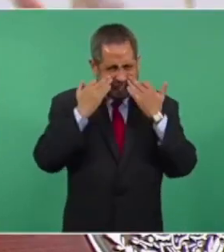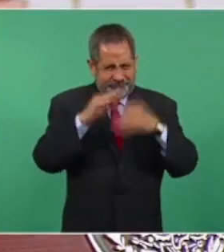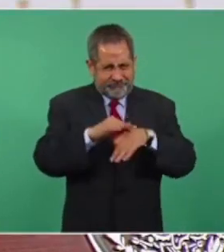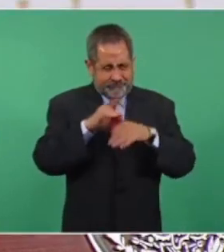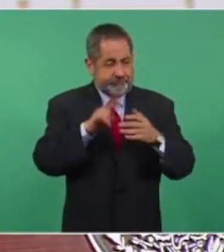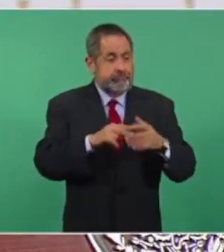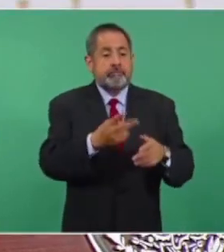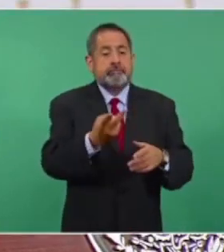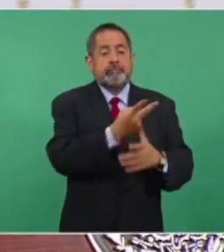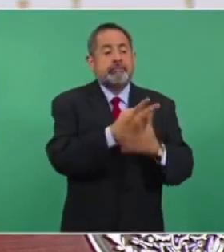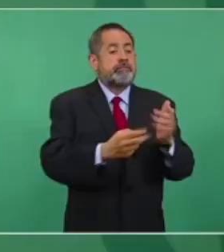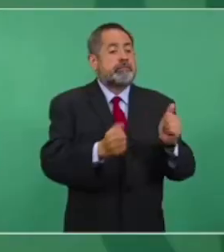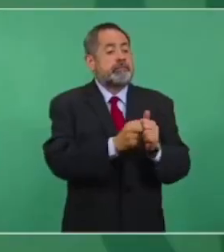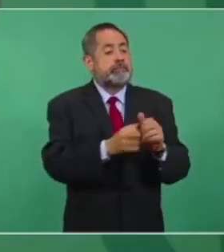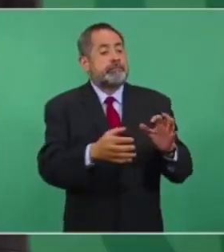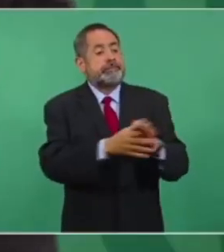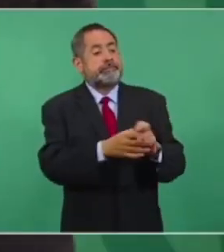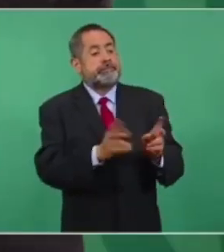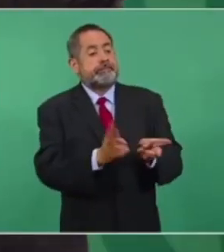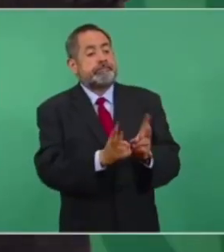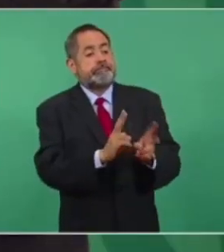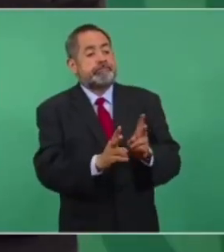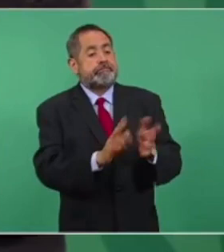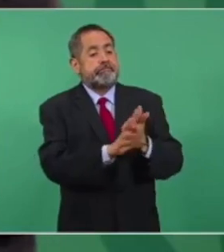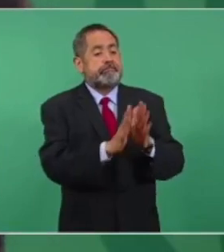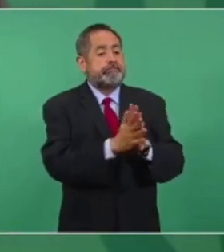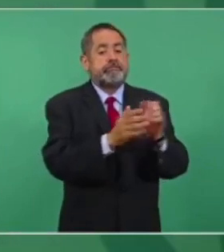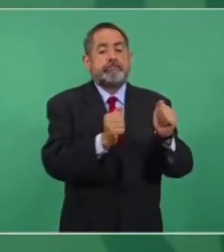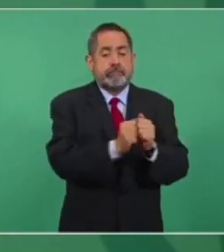Se pusieron de acuerdo con Fox